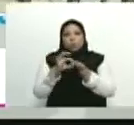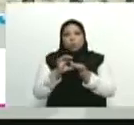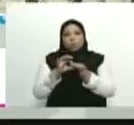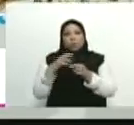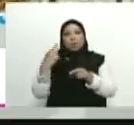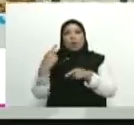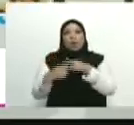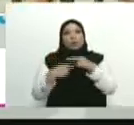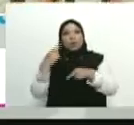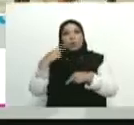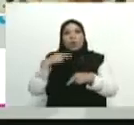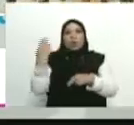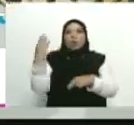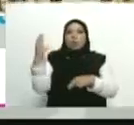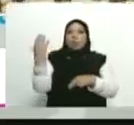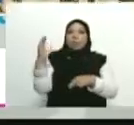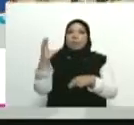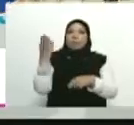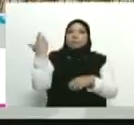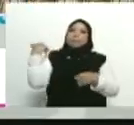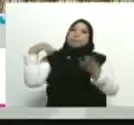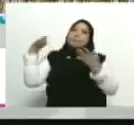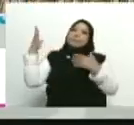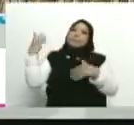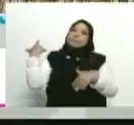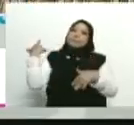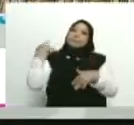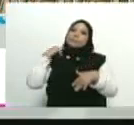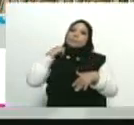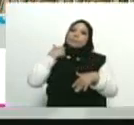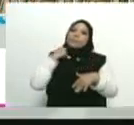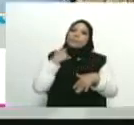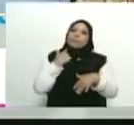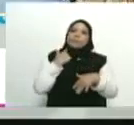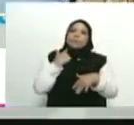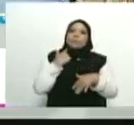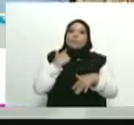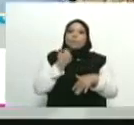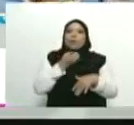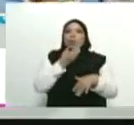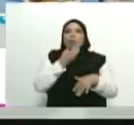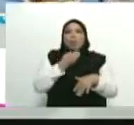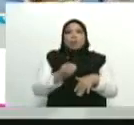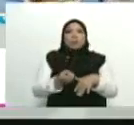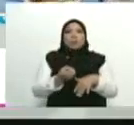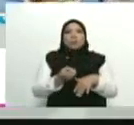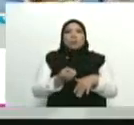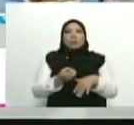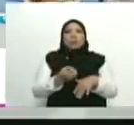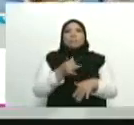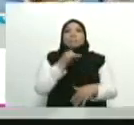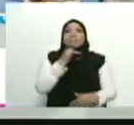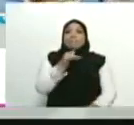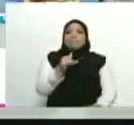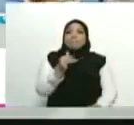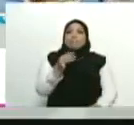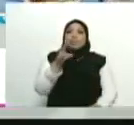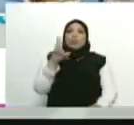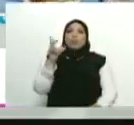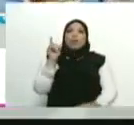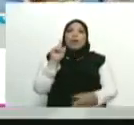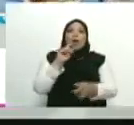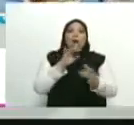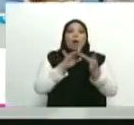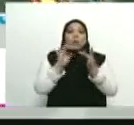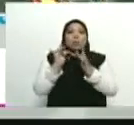la República de Colombia, la antigua, ¿no? Ahí está un neogranadino, Padilla, dirigiendo,